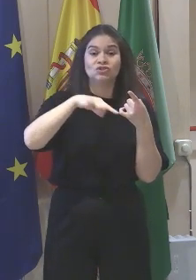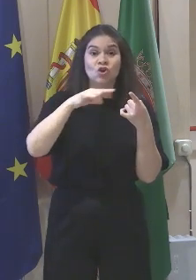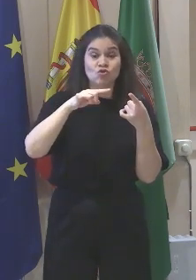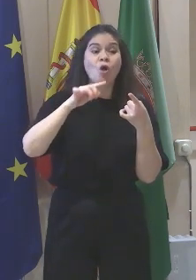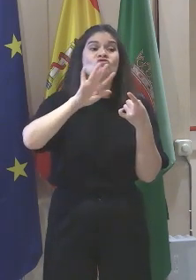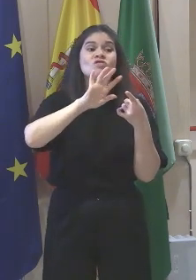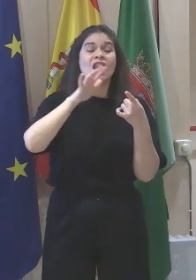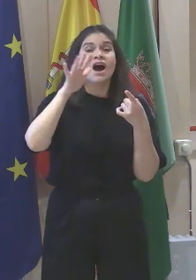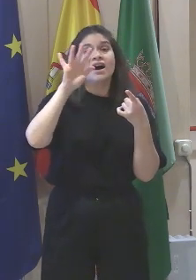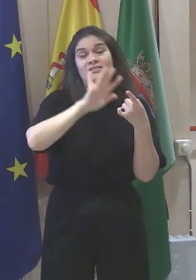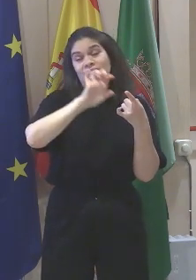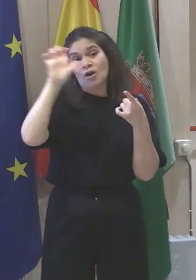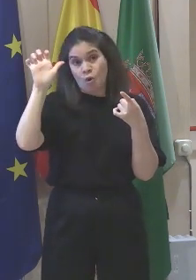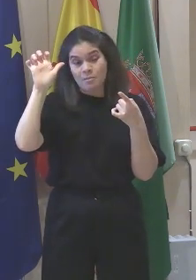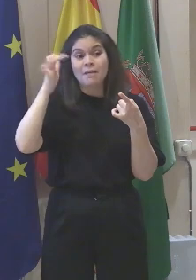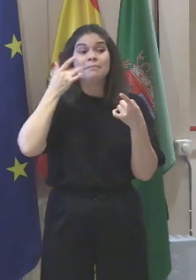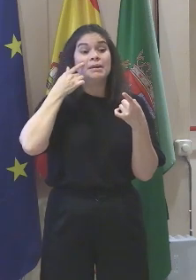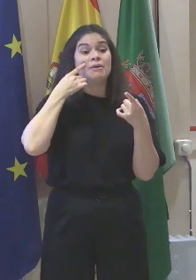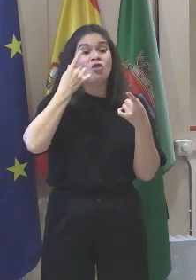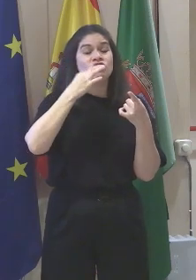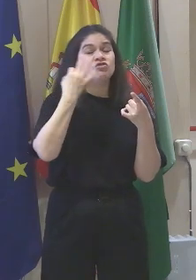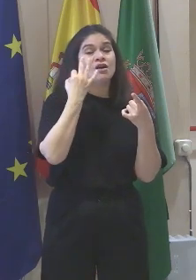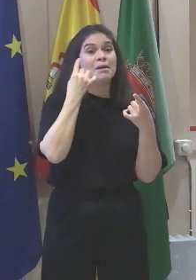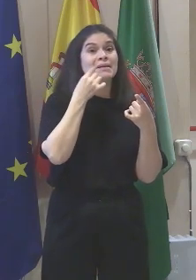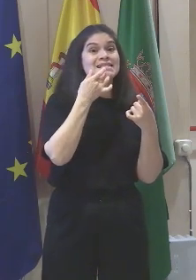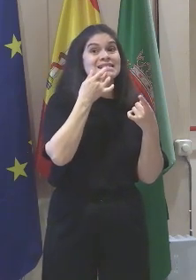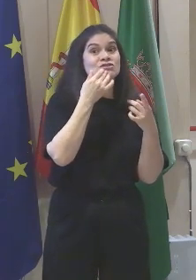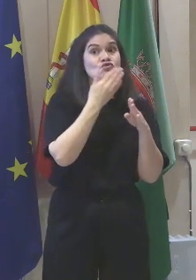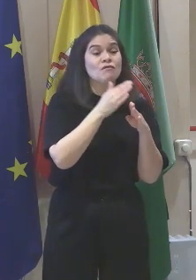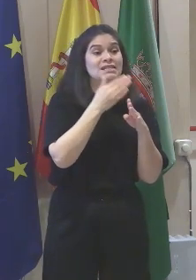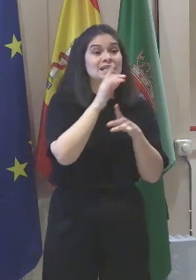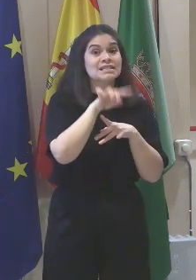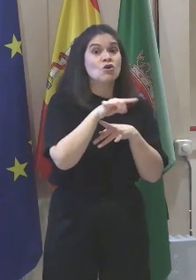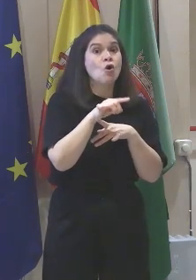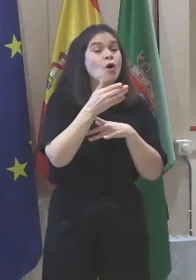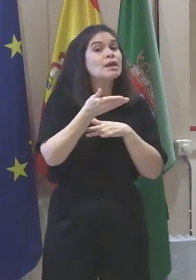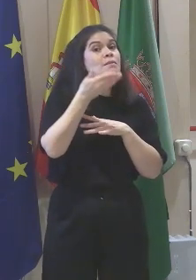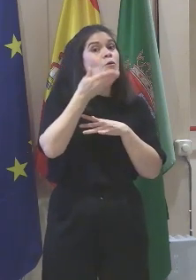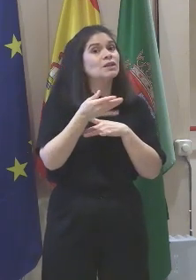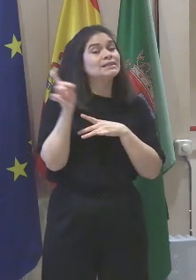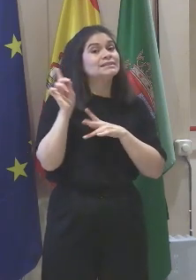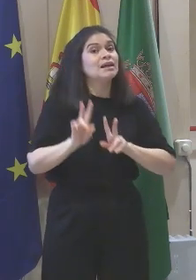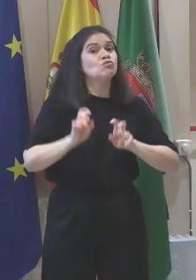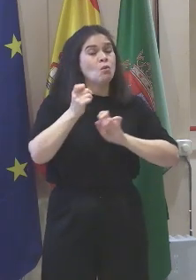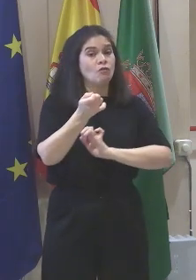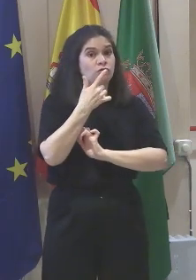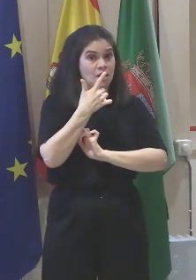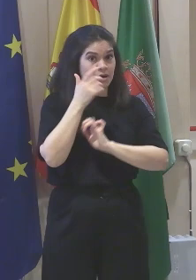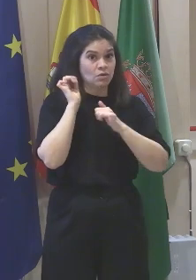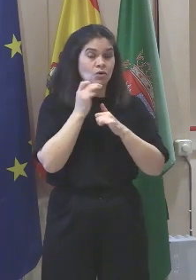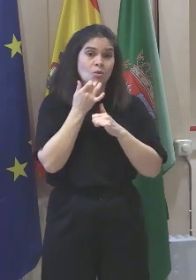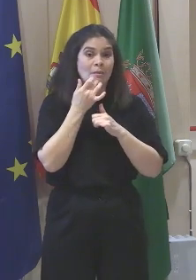Europea del Medicamento tendrá que ver si es o no es lo suficientemente importante este nuevo fármaco como